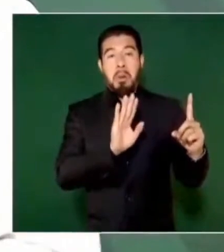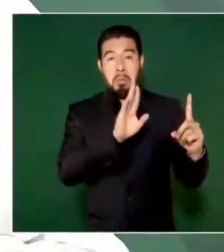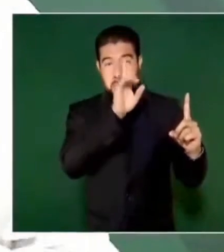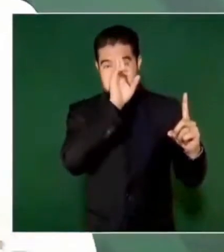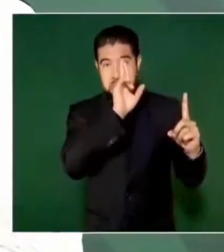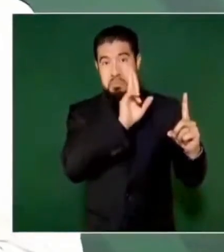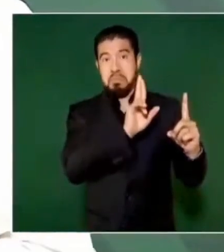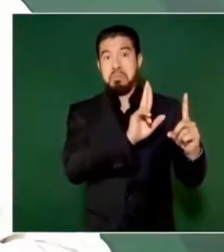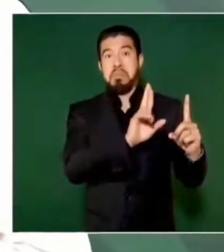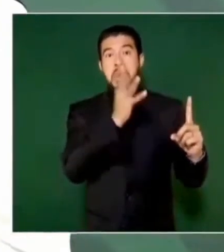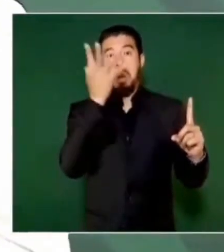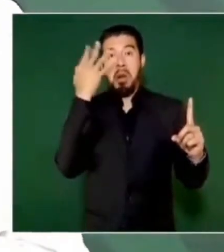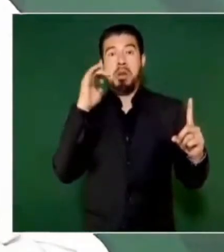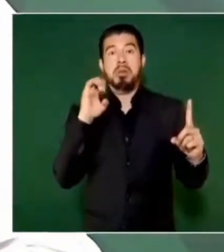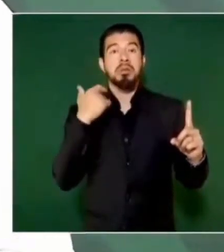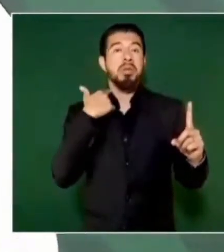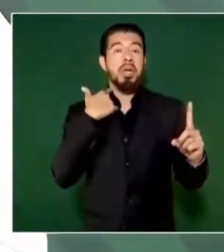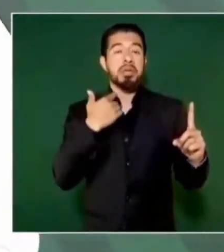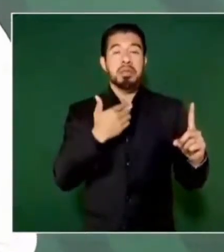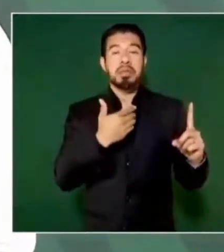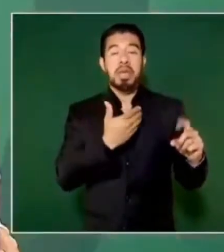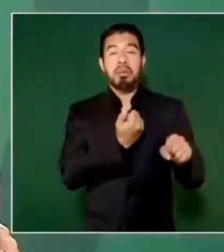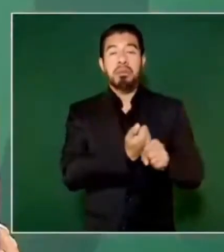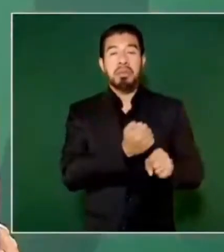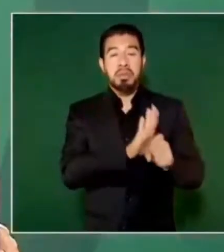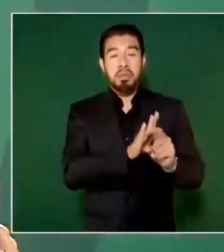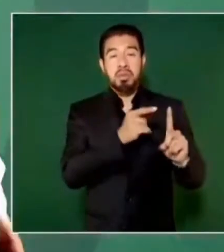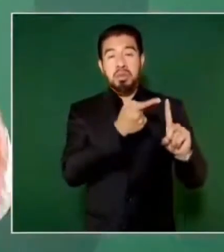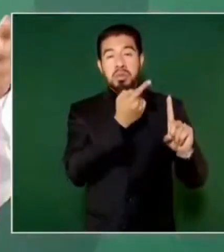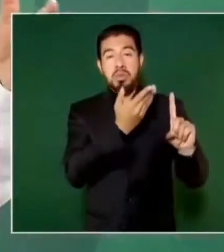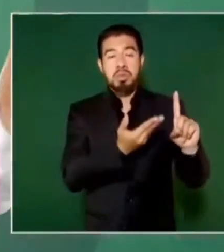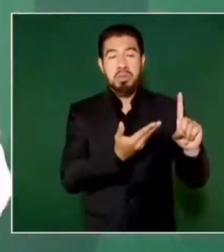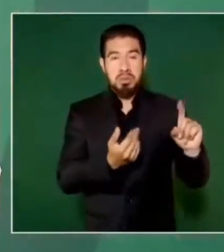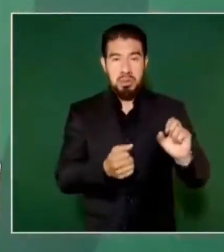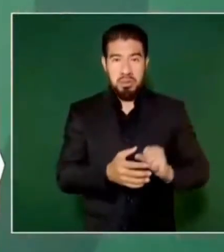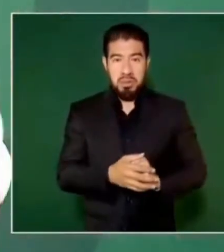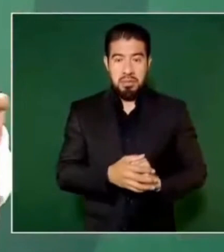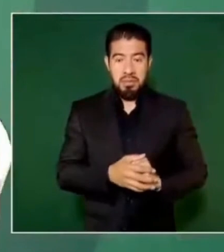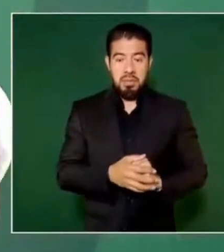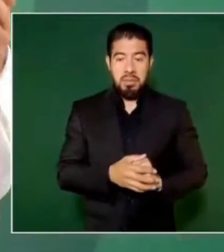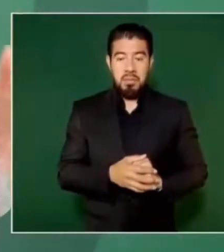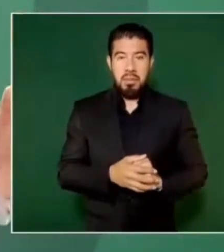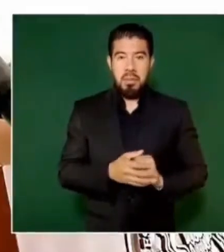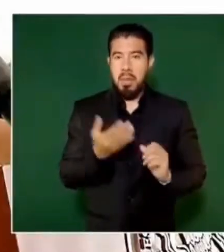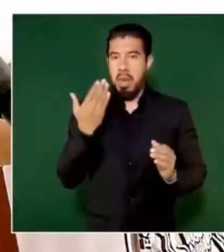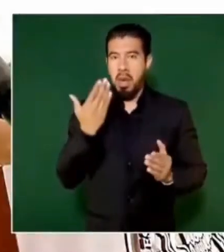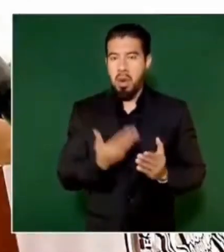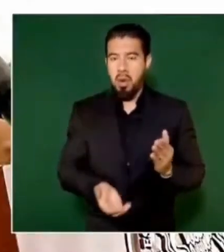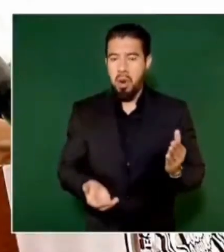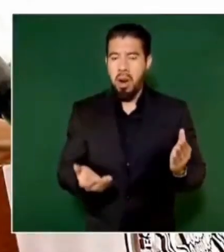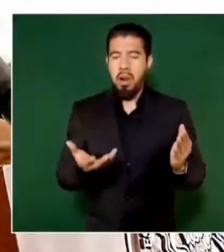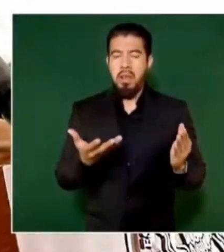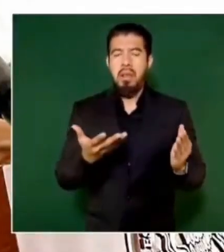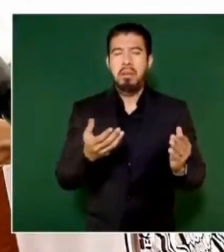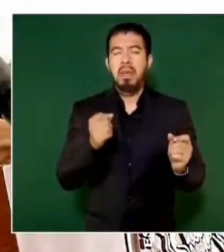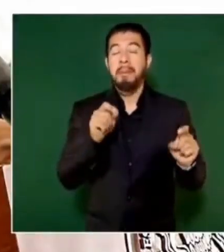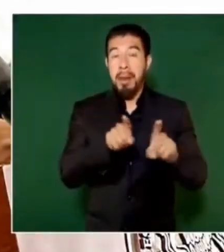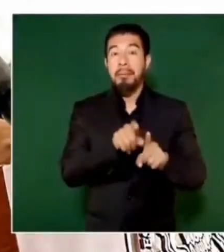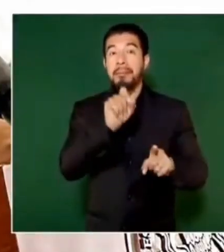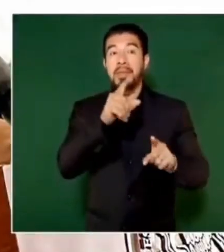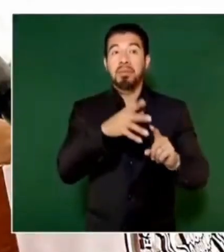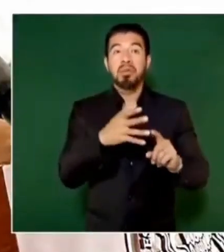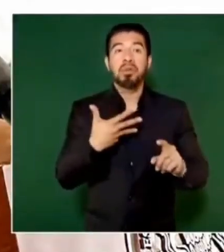ningún acto de corrupción en donde no se entere el